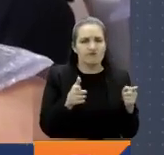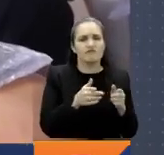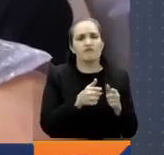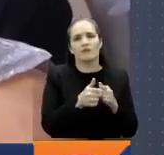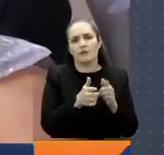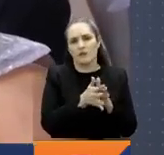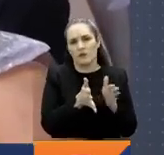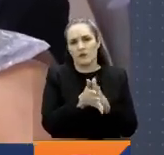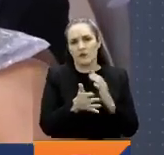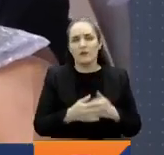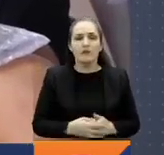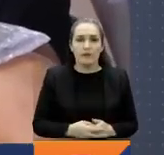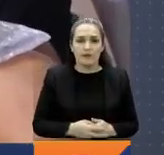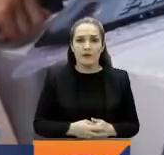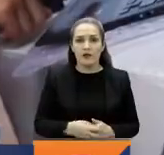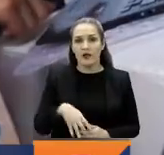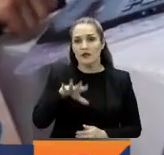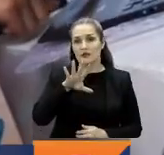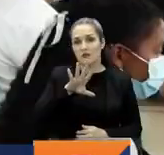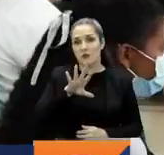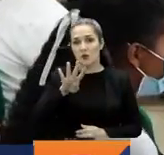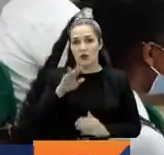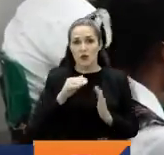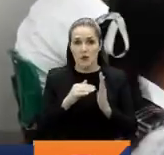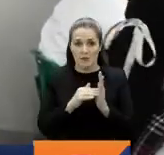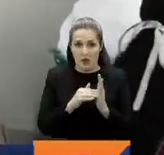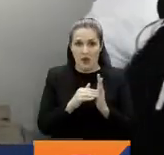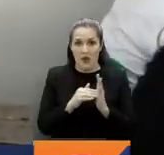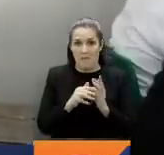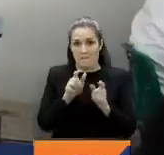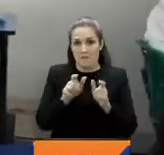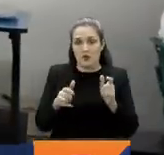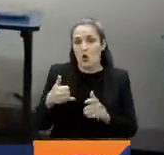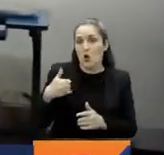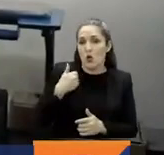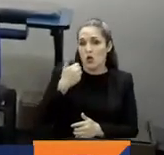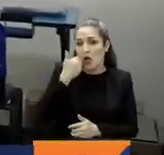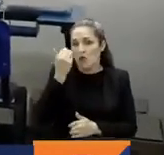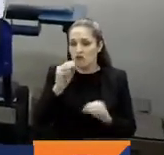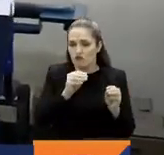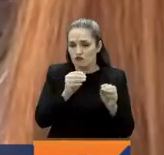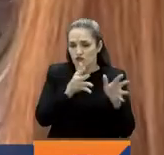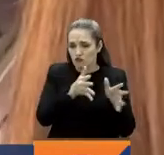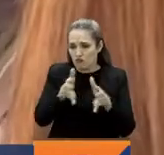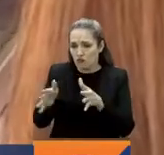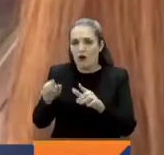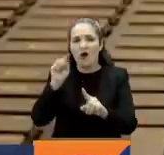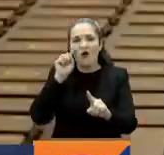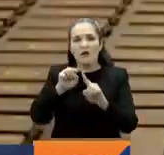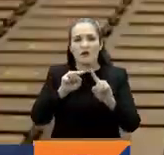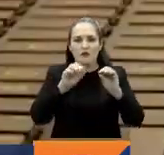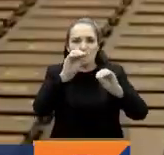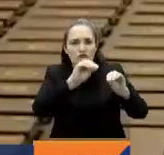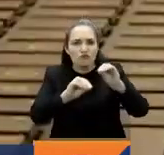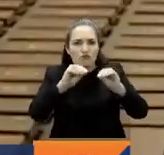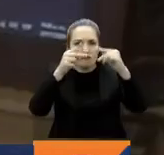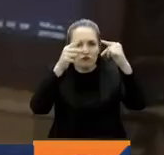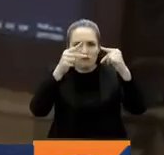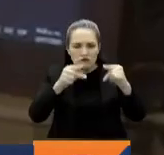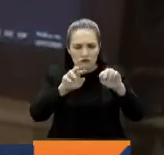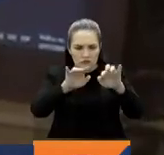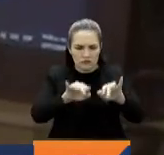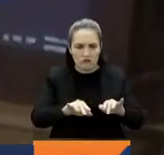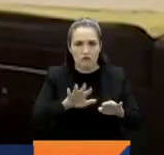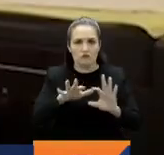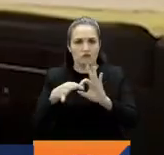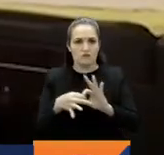54.000 jóvenes y adultos de 2.000 municipios han sido capacitados en programación digital gracias al programa Misión TIC, liderado